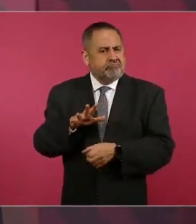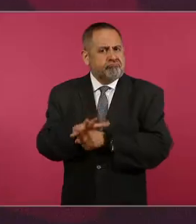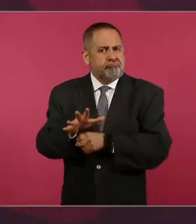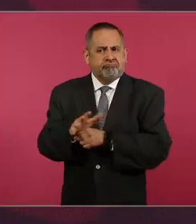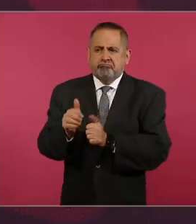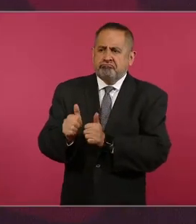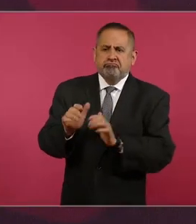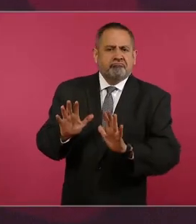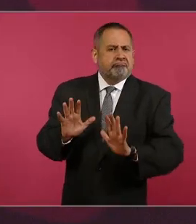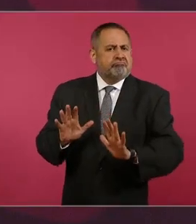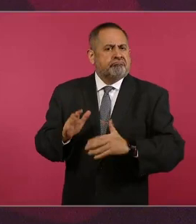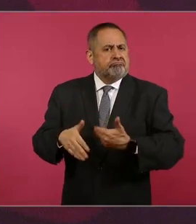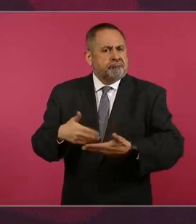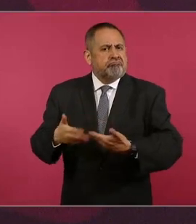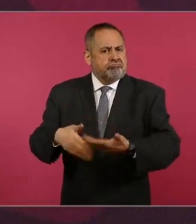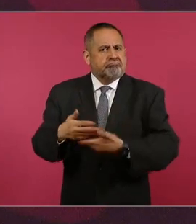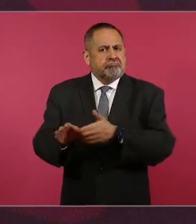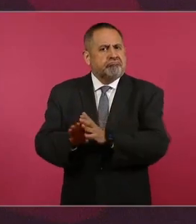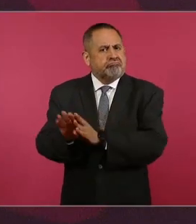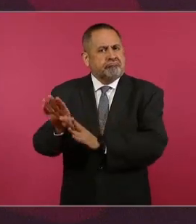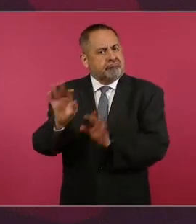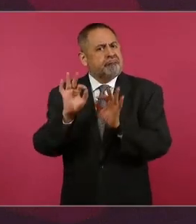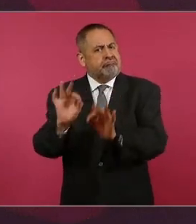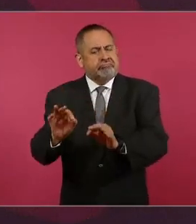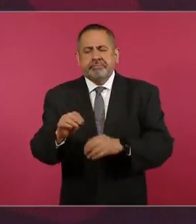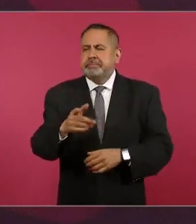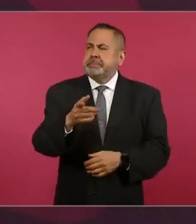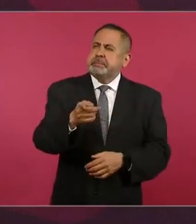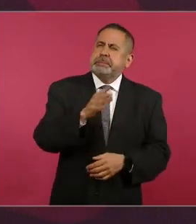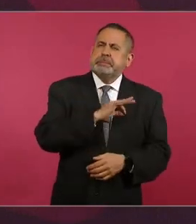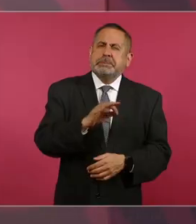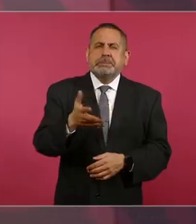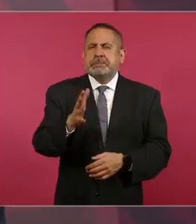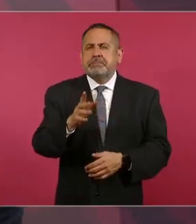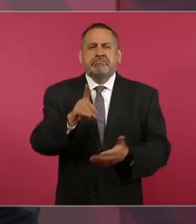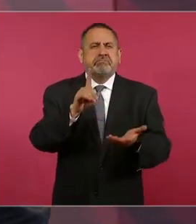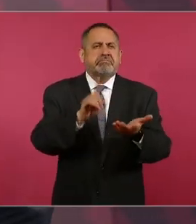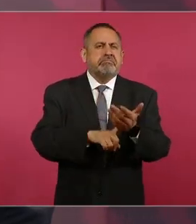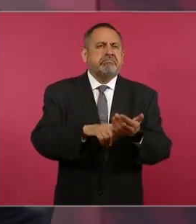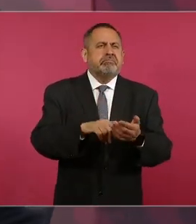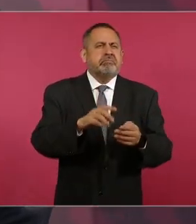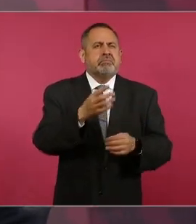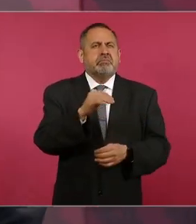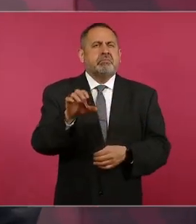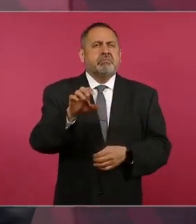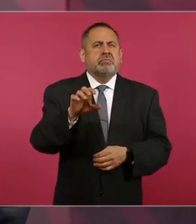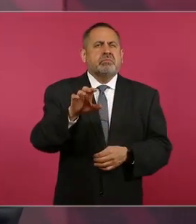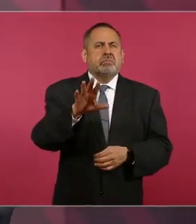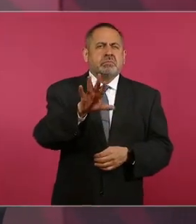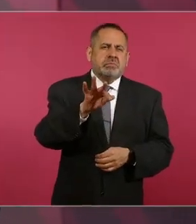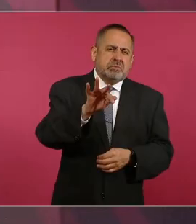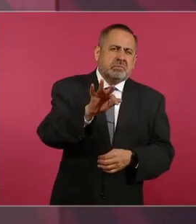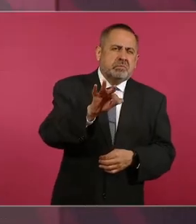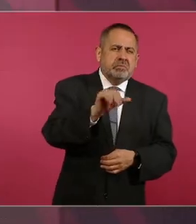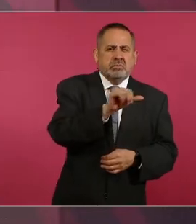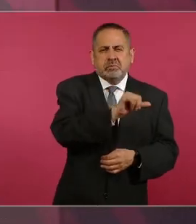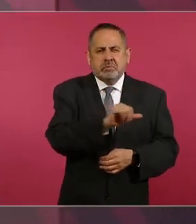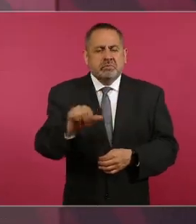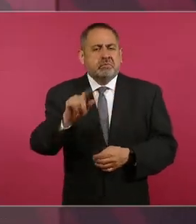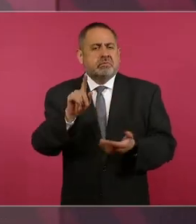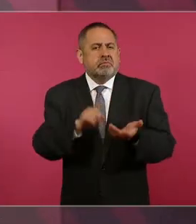hablando que de 1940 hasta